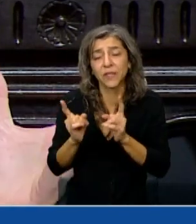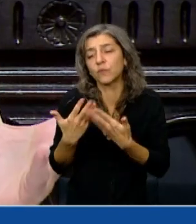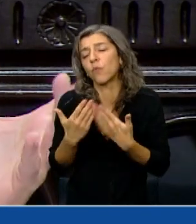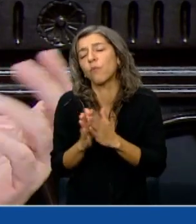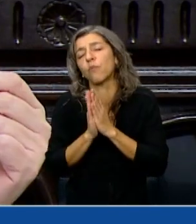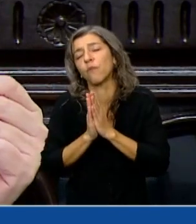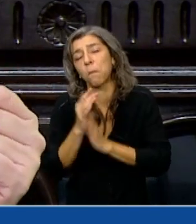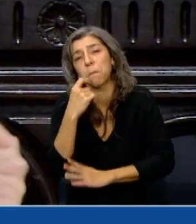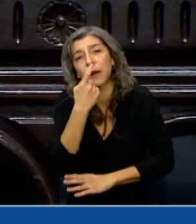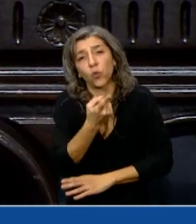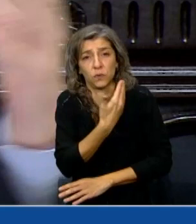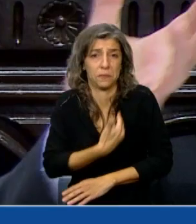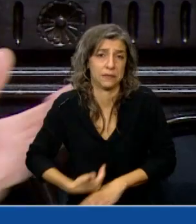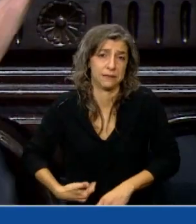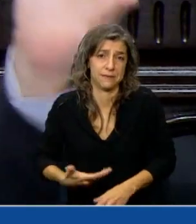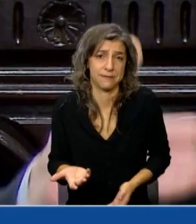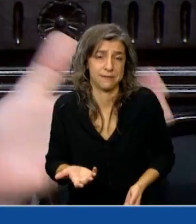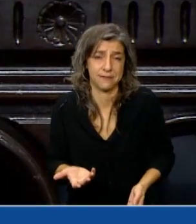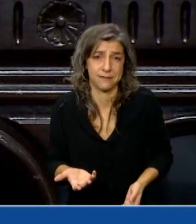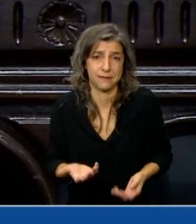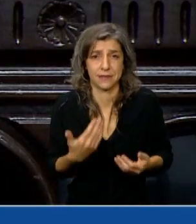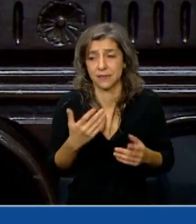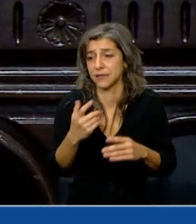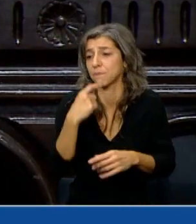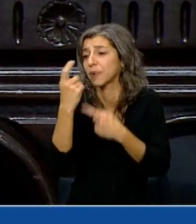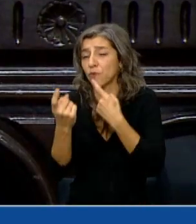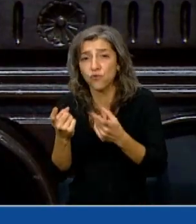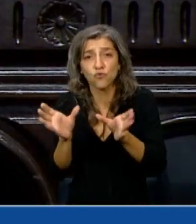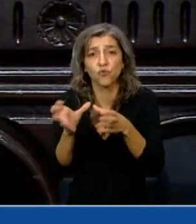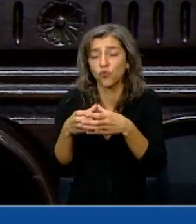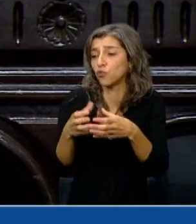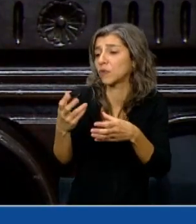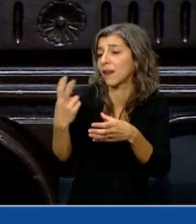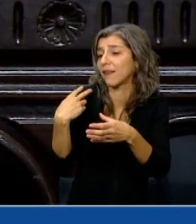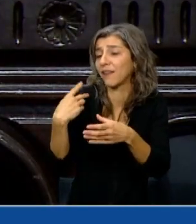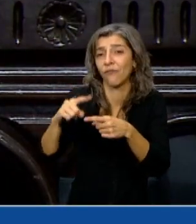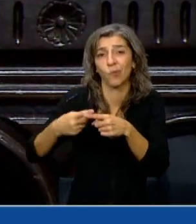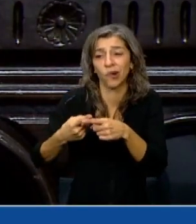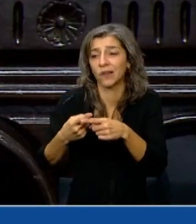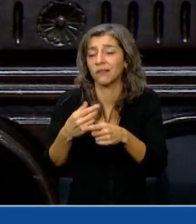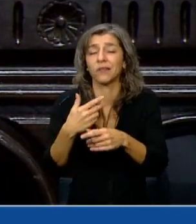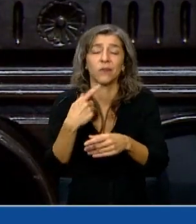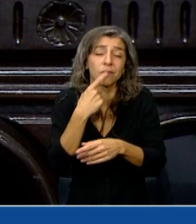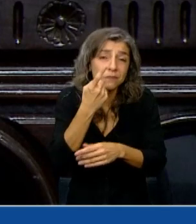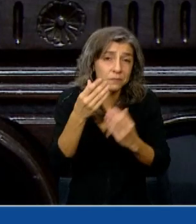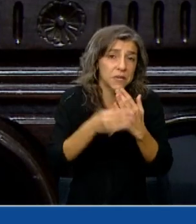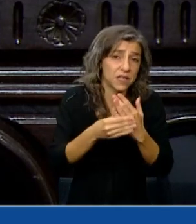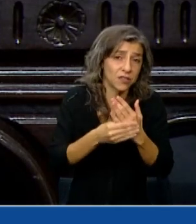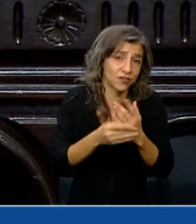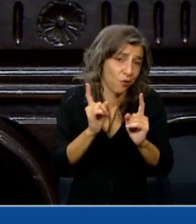que no ejerce. Consulten a vuestra jefa política. Consulten al ministro, que además es